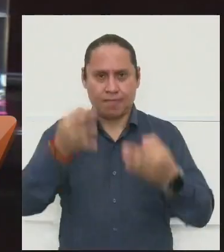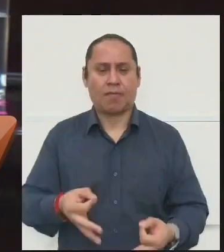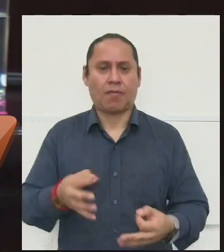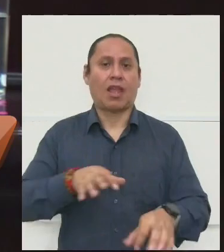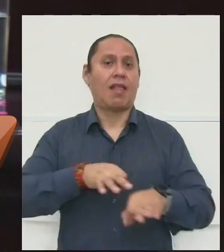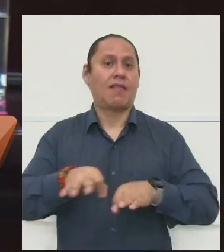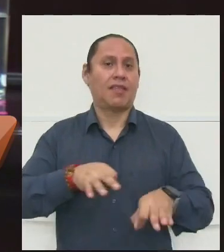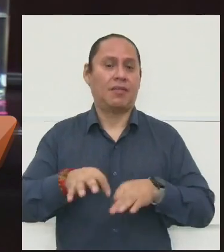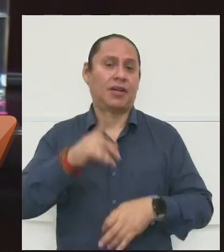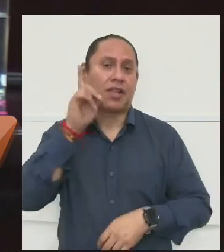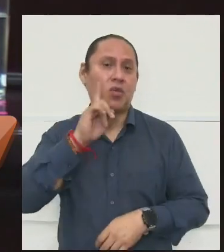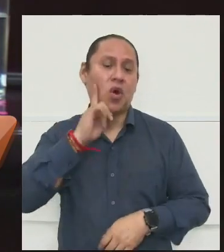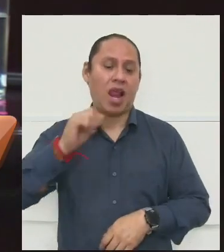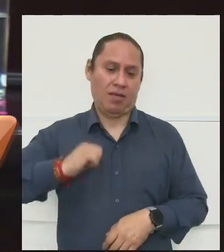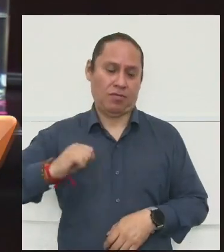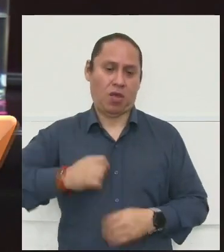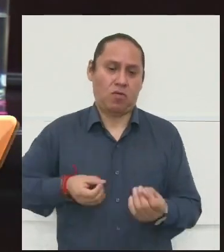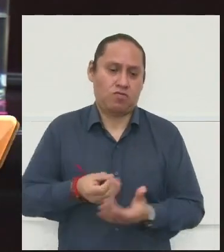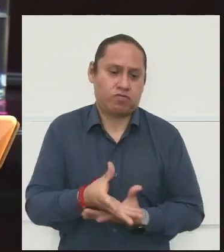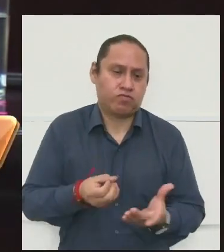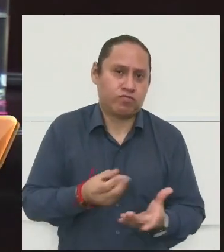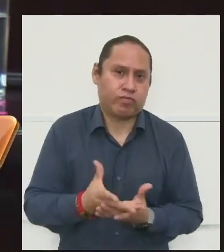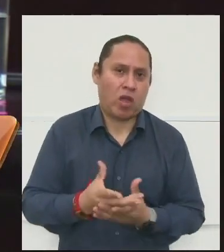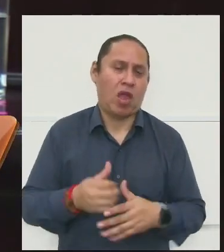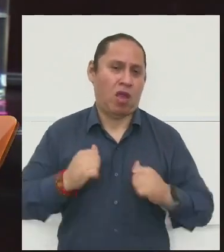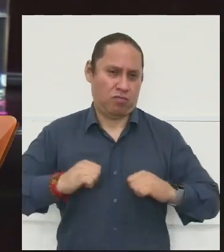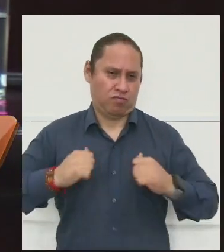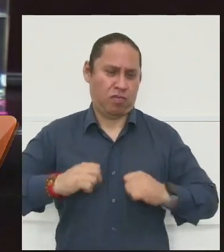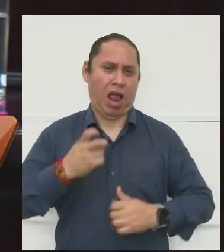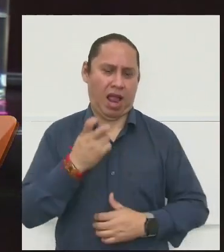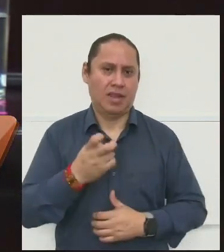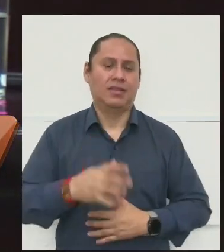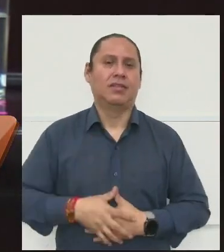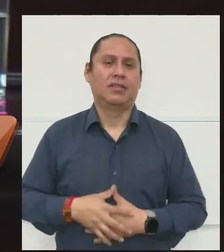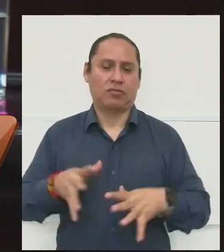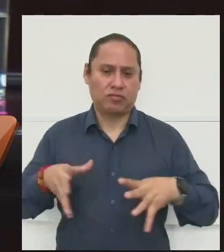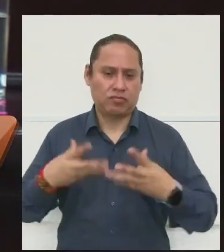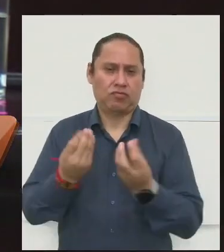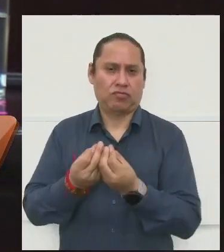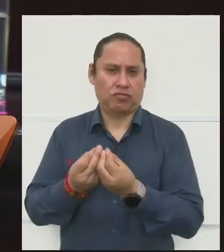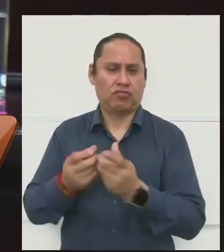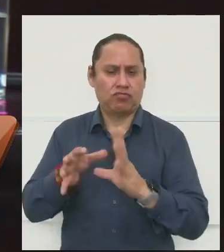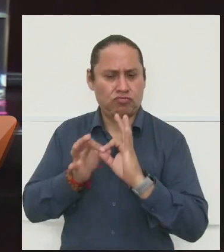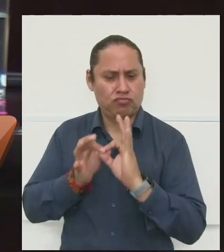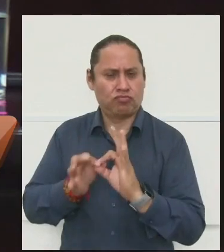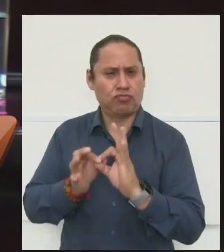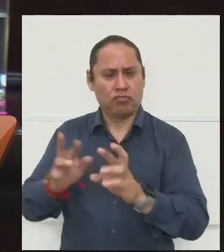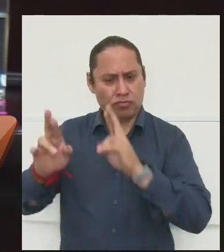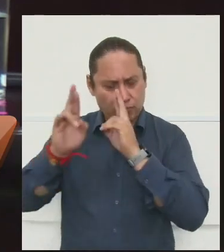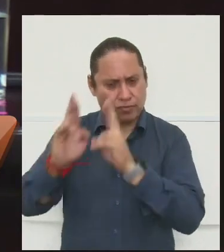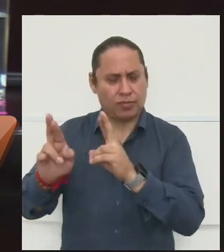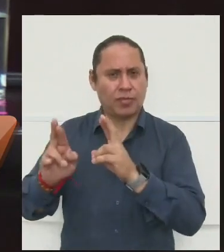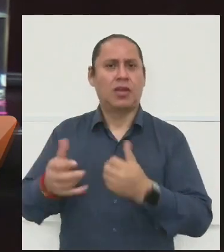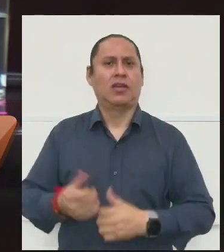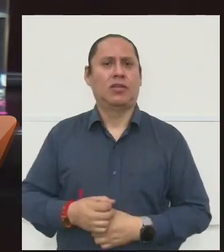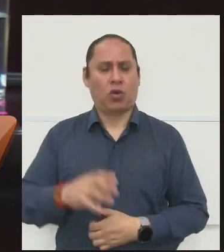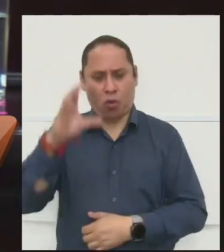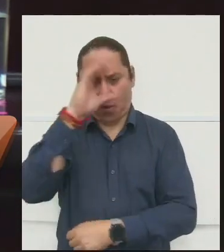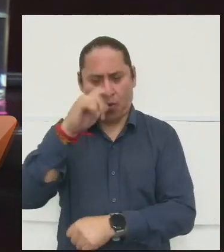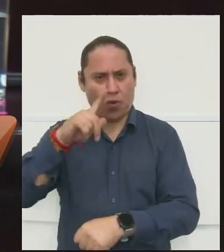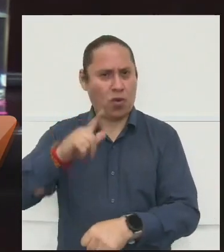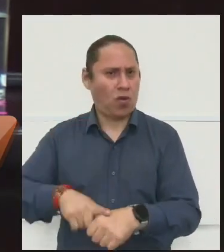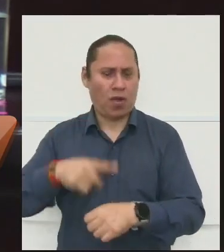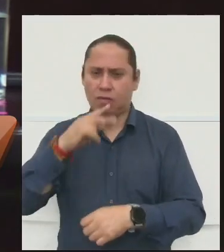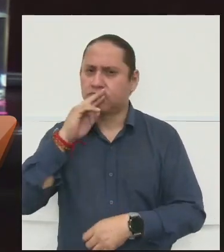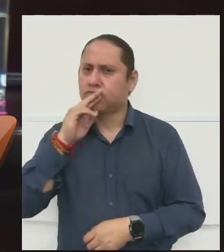trabajo de las parteras en el estado de Chiapas y cuat yuven de manera respetuosa y culturalmente adecuada en el mejor